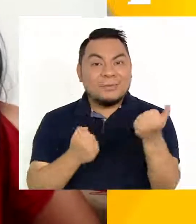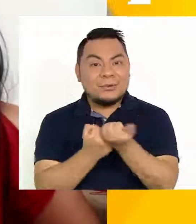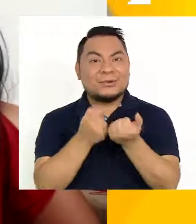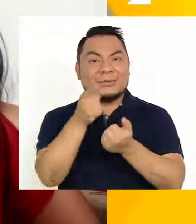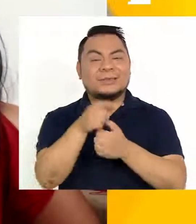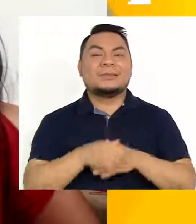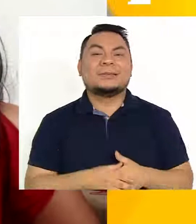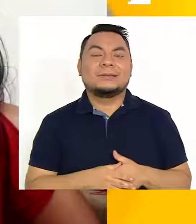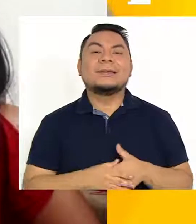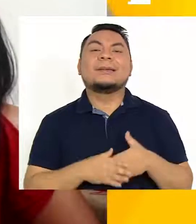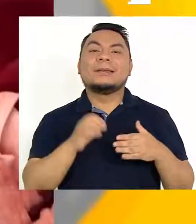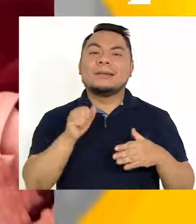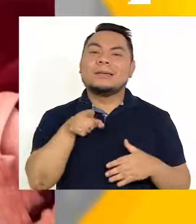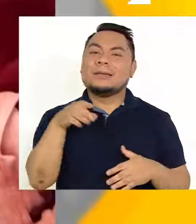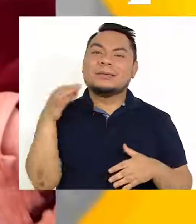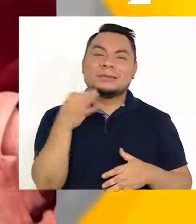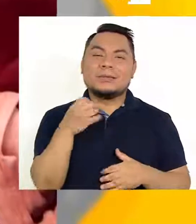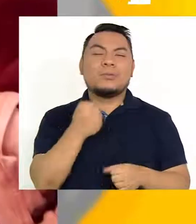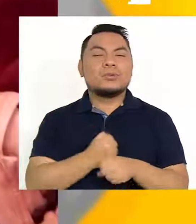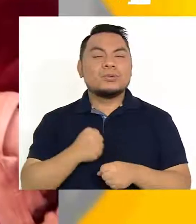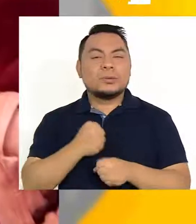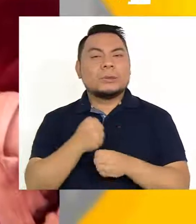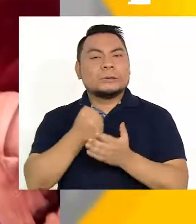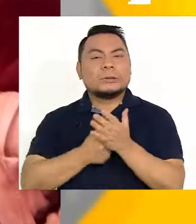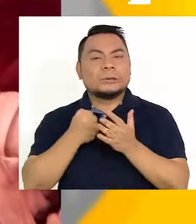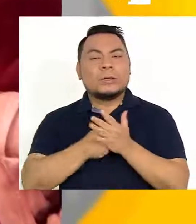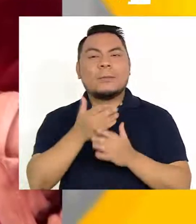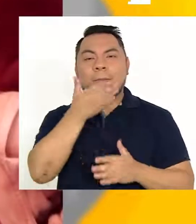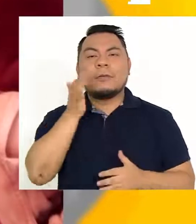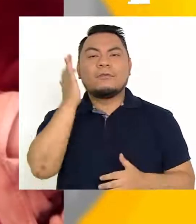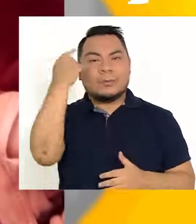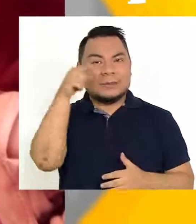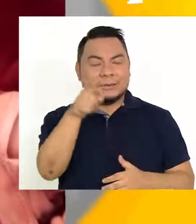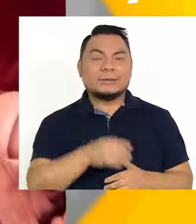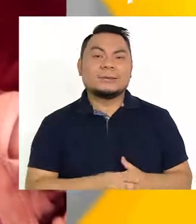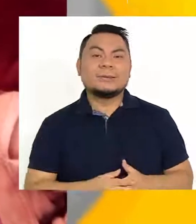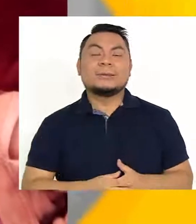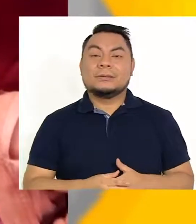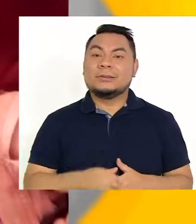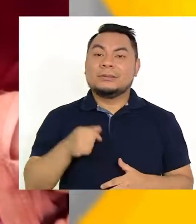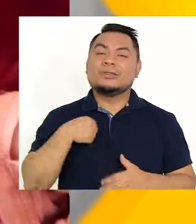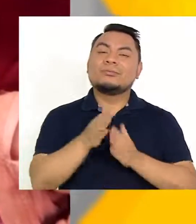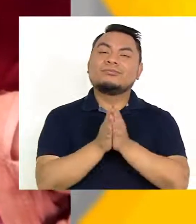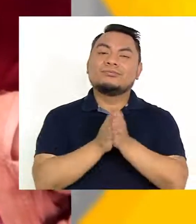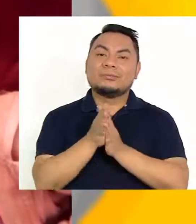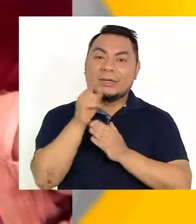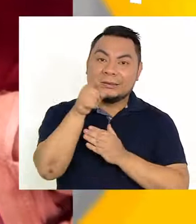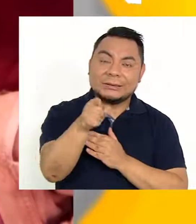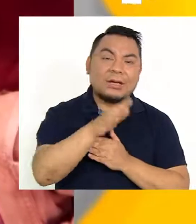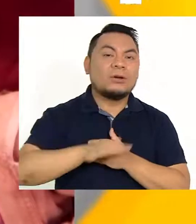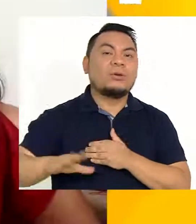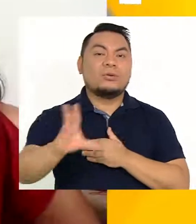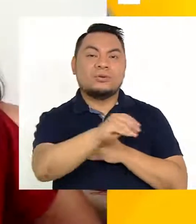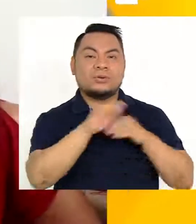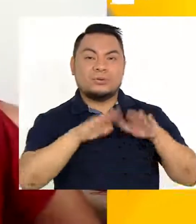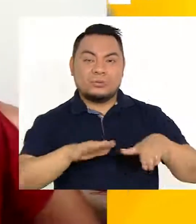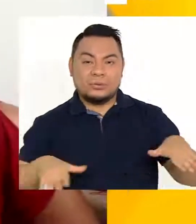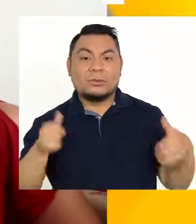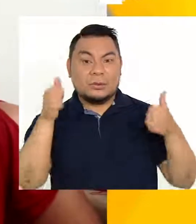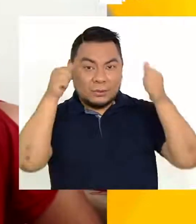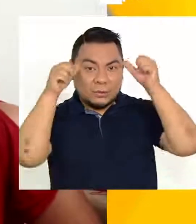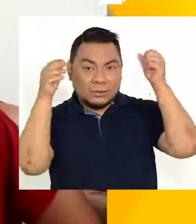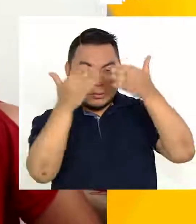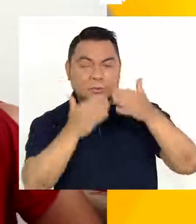apoya y que siempre está luchando por un mejor futuro para ti. Te deseo a ti y a todos los niños